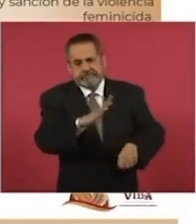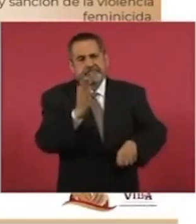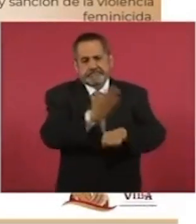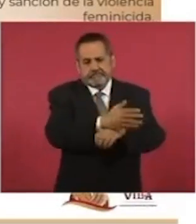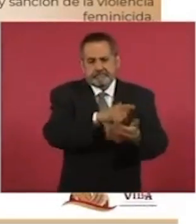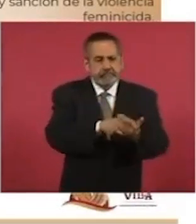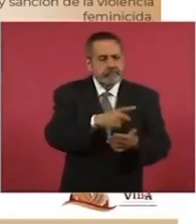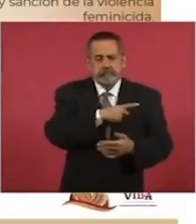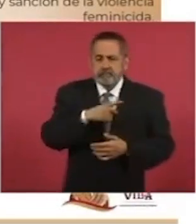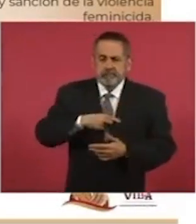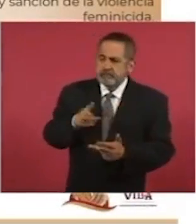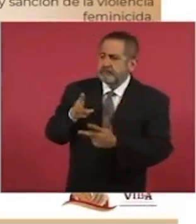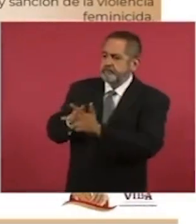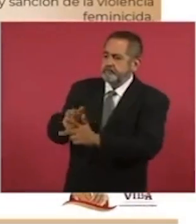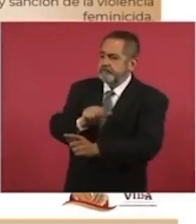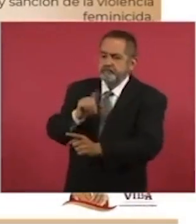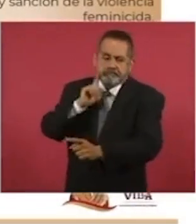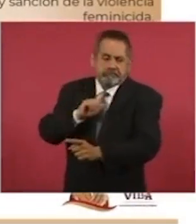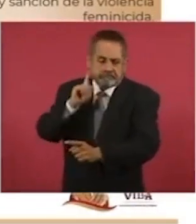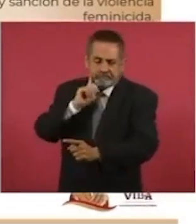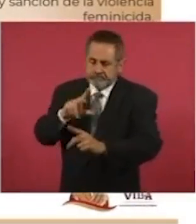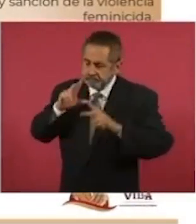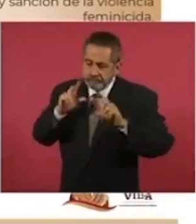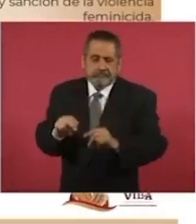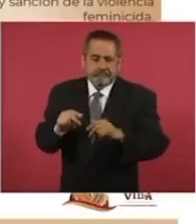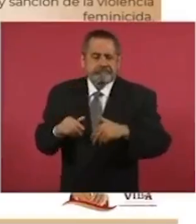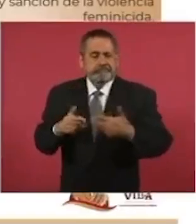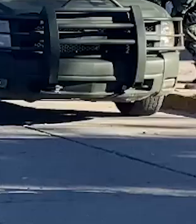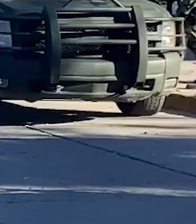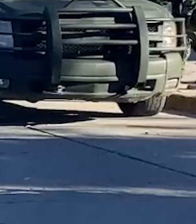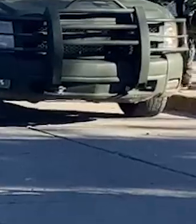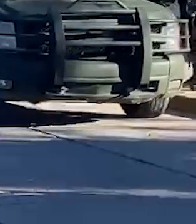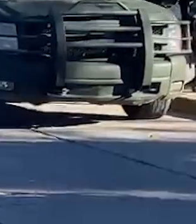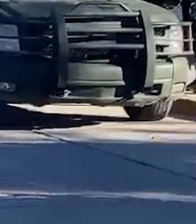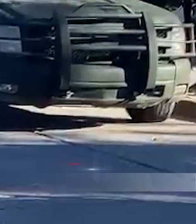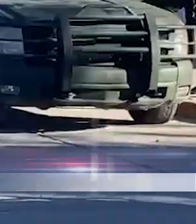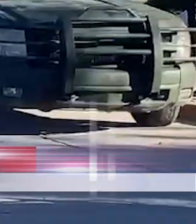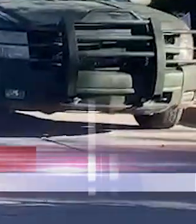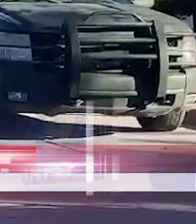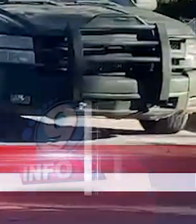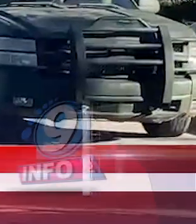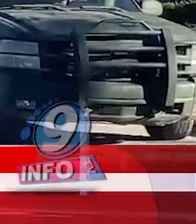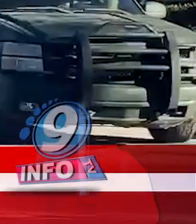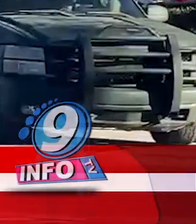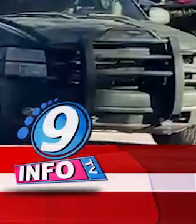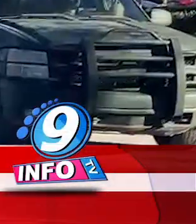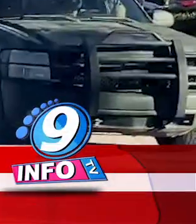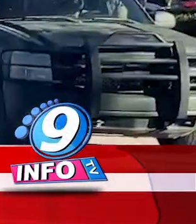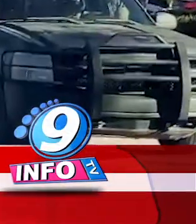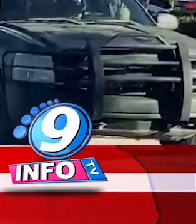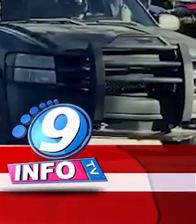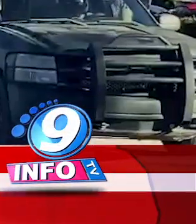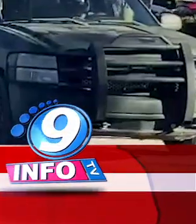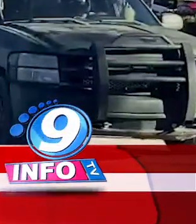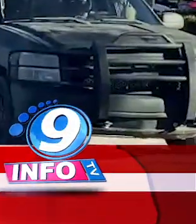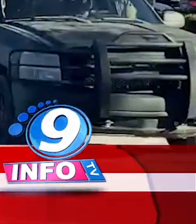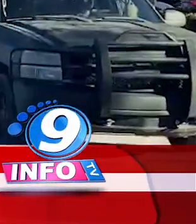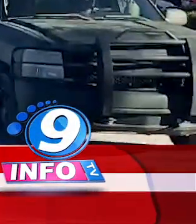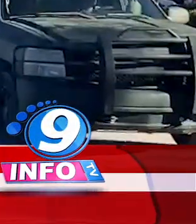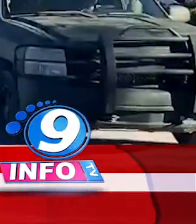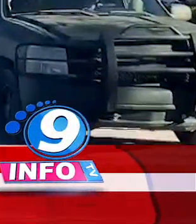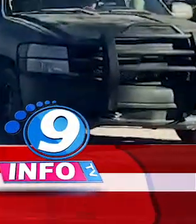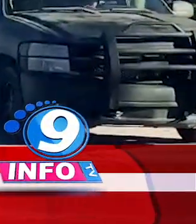feminicida eh trabajando con las autoridades locales en la misma conferencia Rosa yela Rodríguez